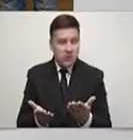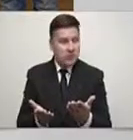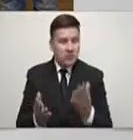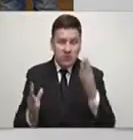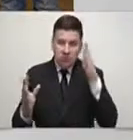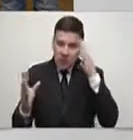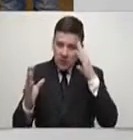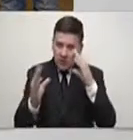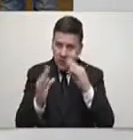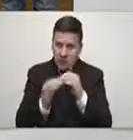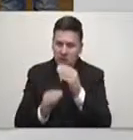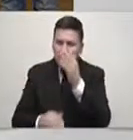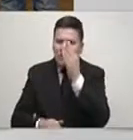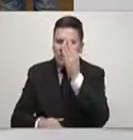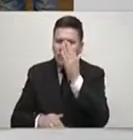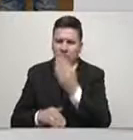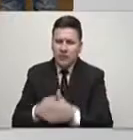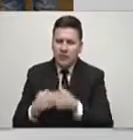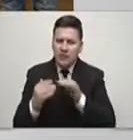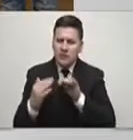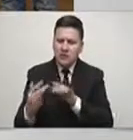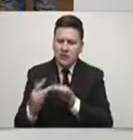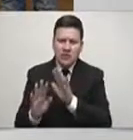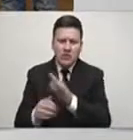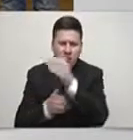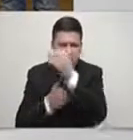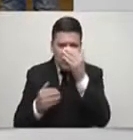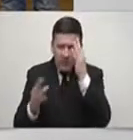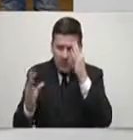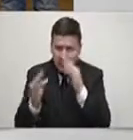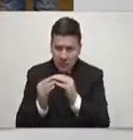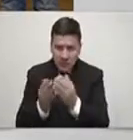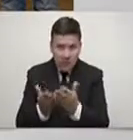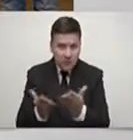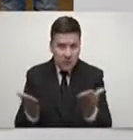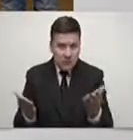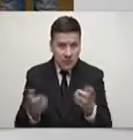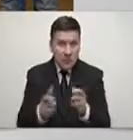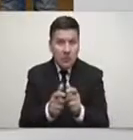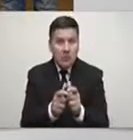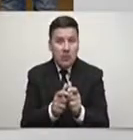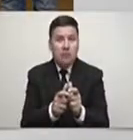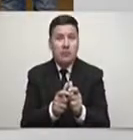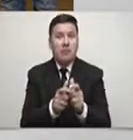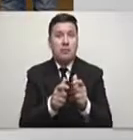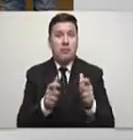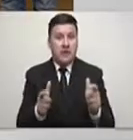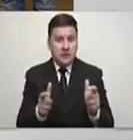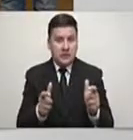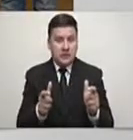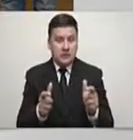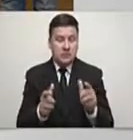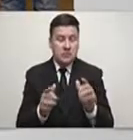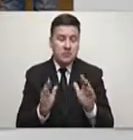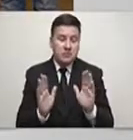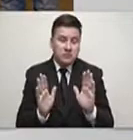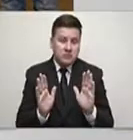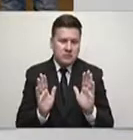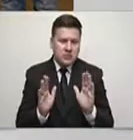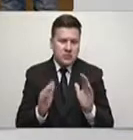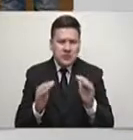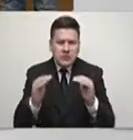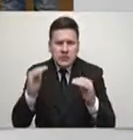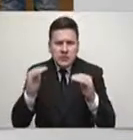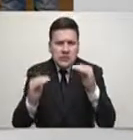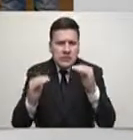acuerdo para la terminación del conflicto con las farc y la mayoría así sea por un estrechísimo